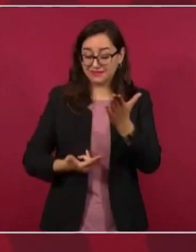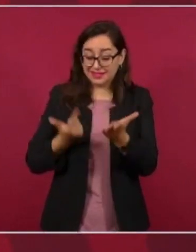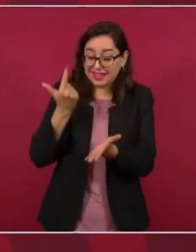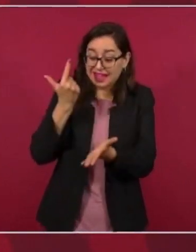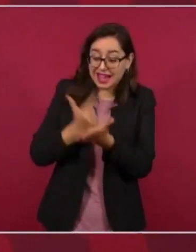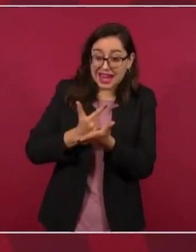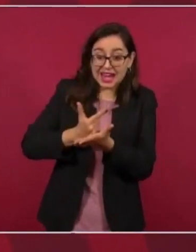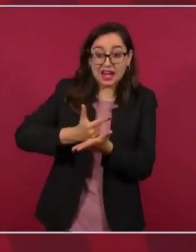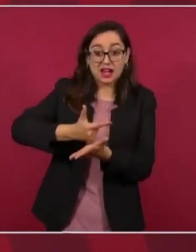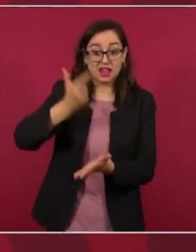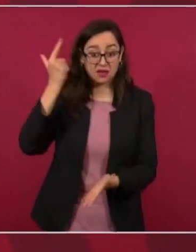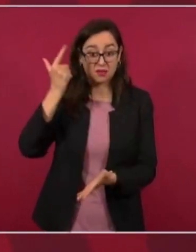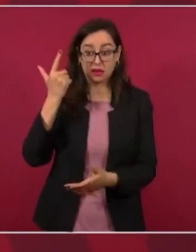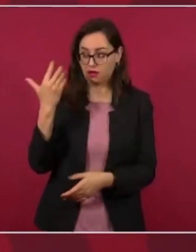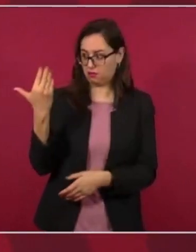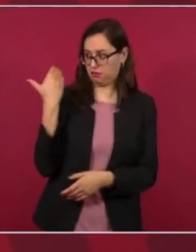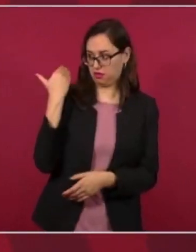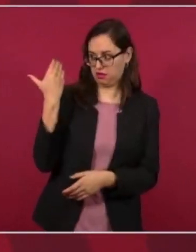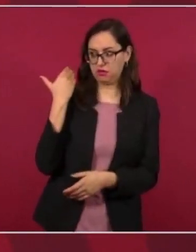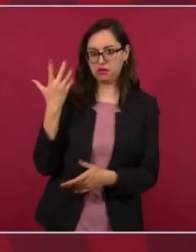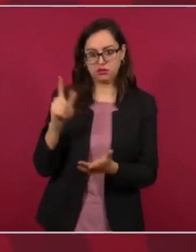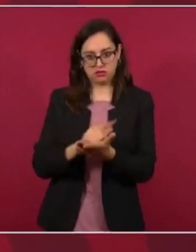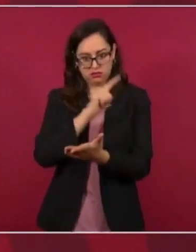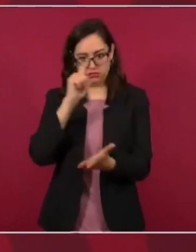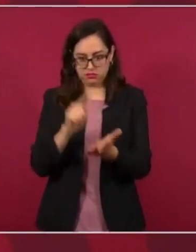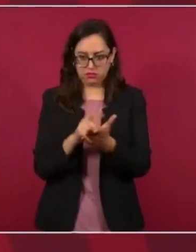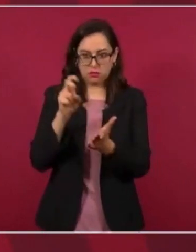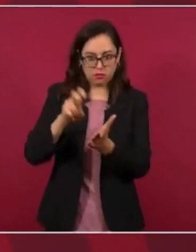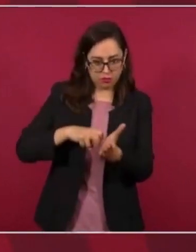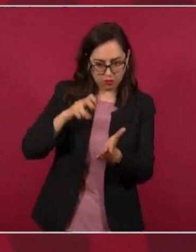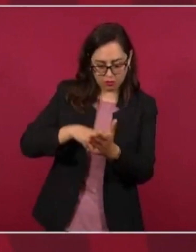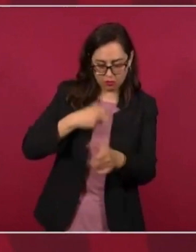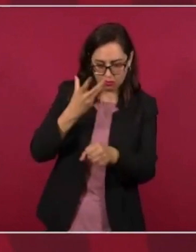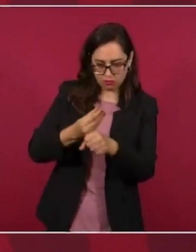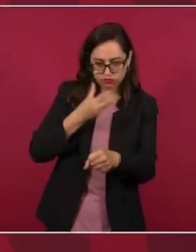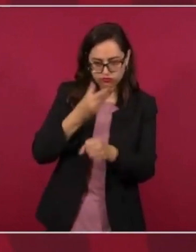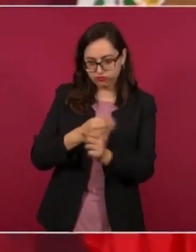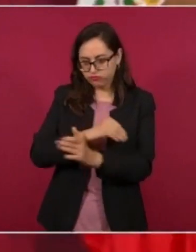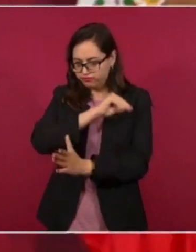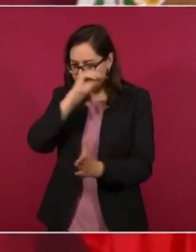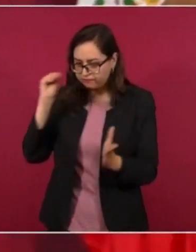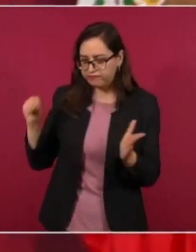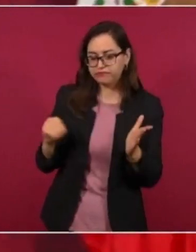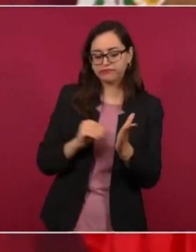desde las reformas que se hicieron a la Constitución.